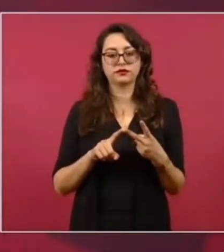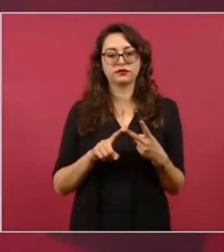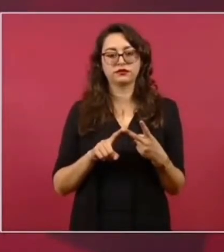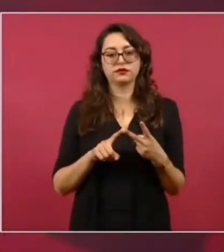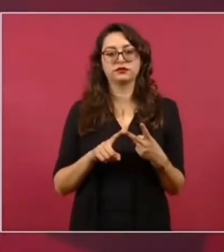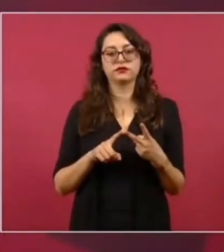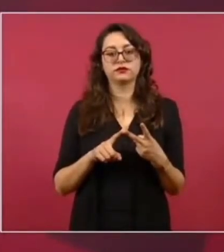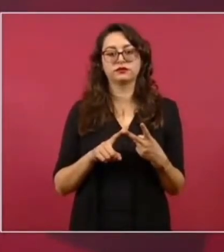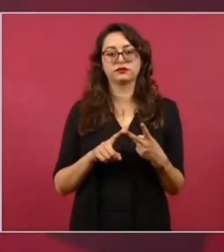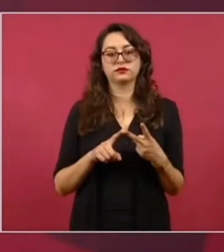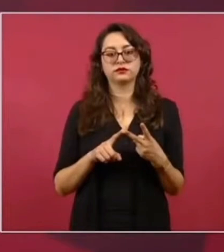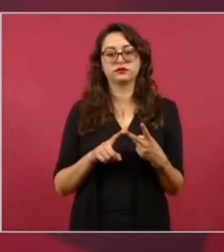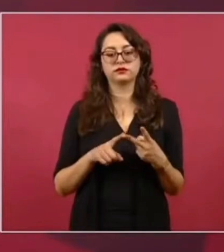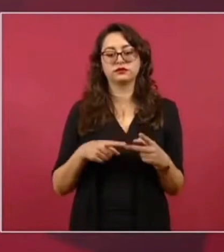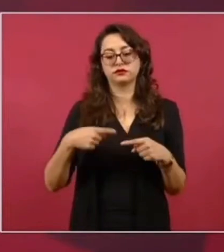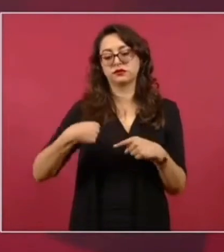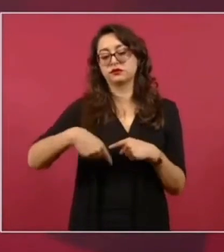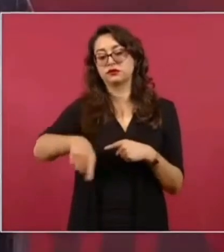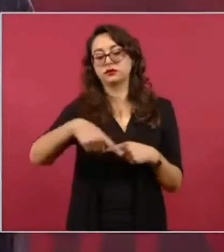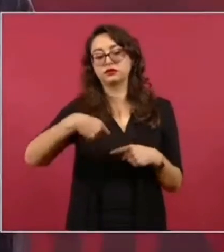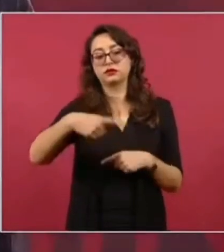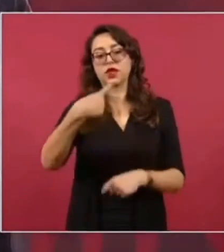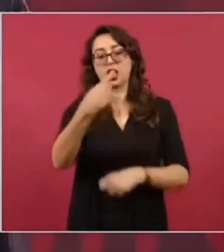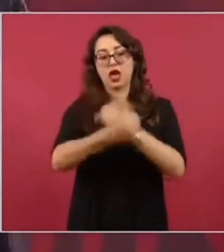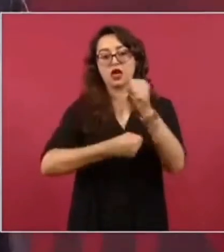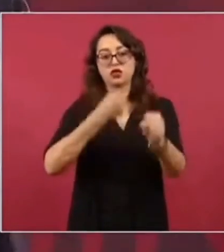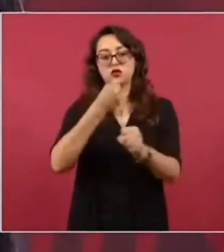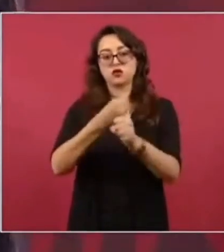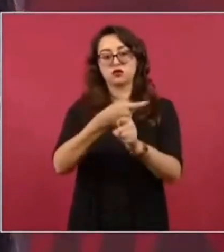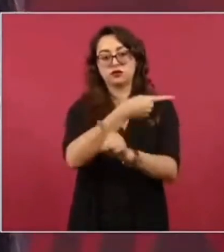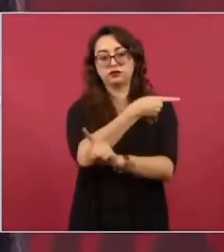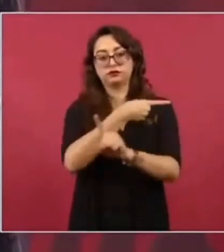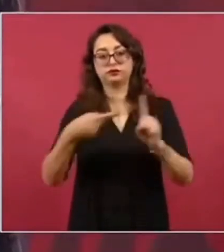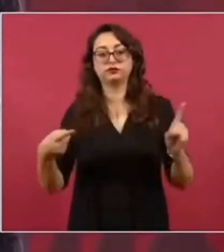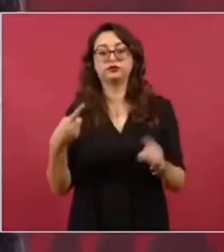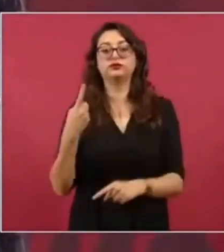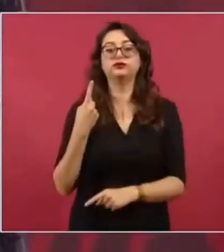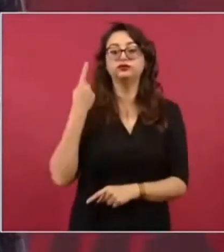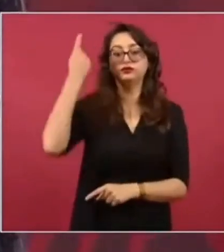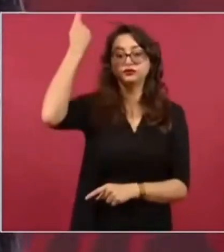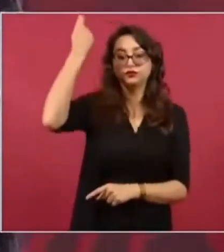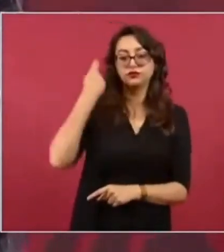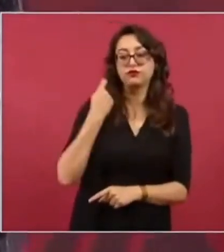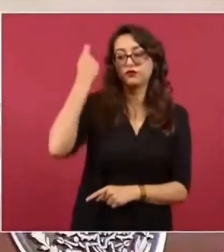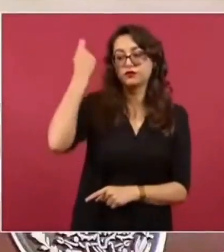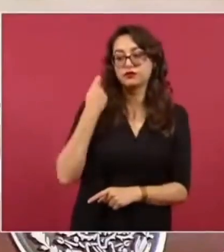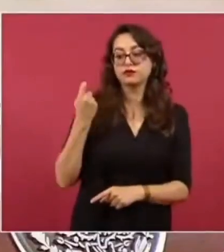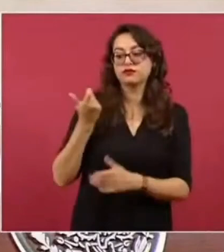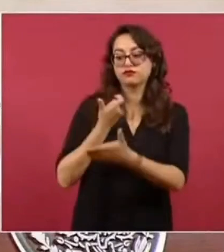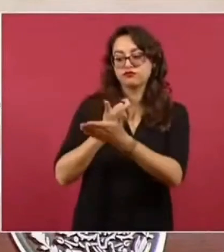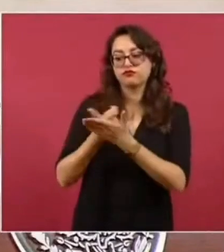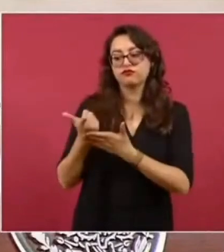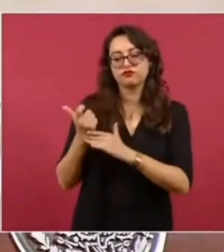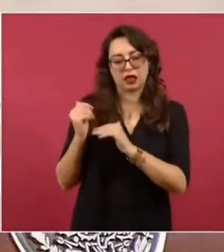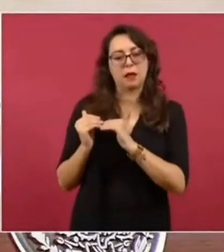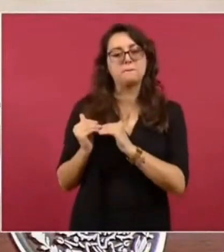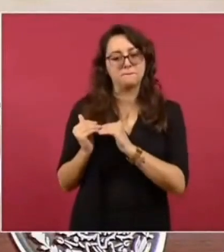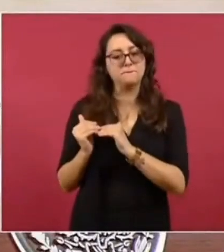antes de que termine mi mandato el monto de las pensiones para corregir